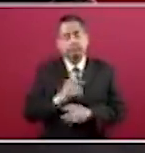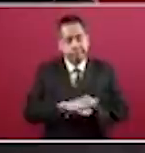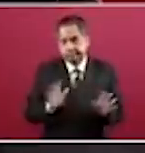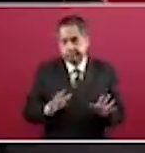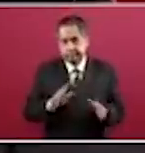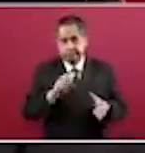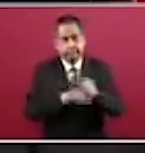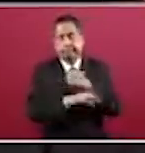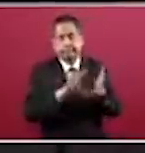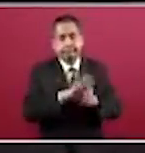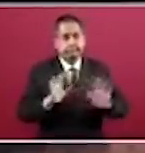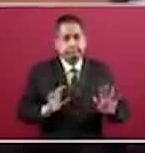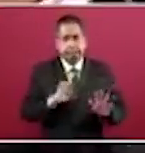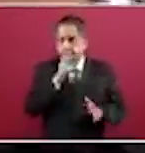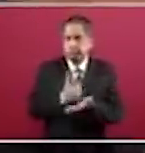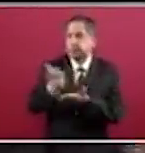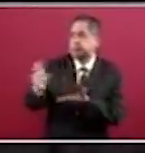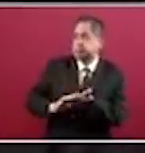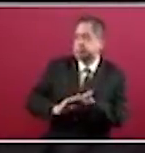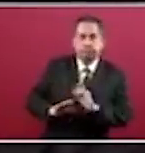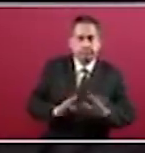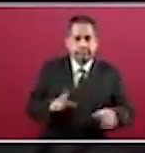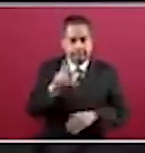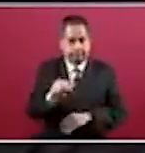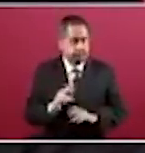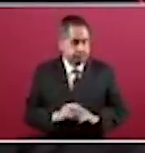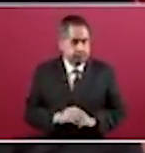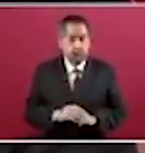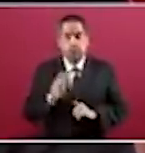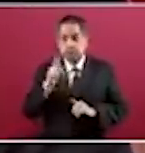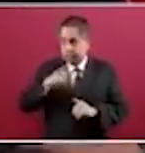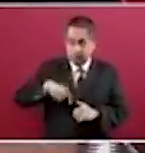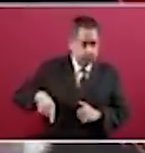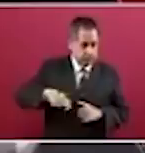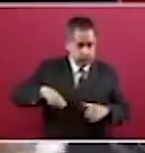Y cuando se tenga ya integrado todo el gobierno,